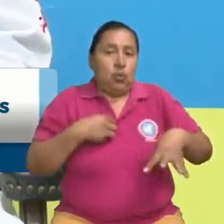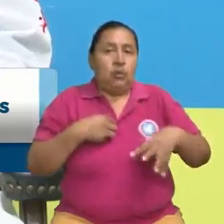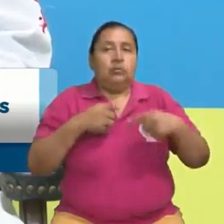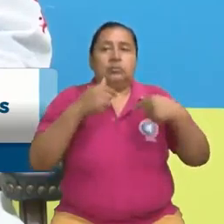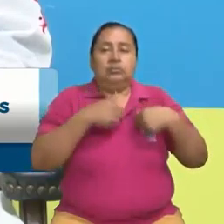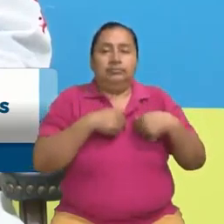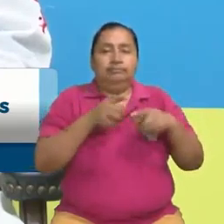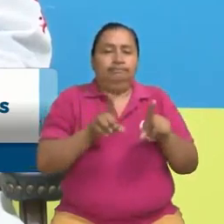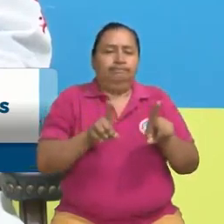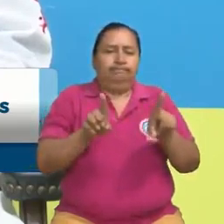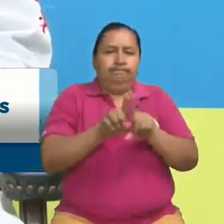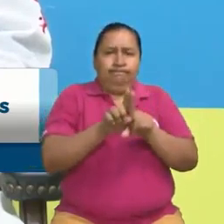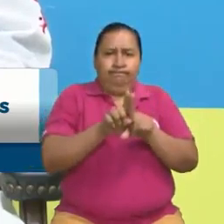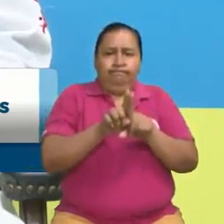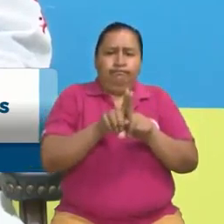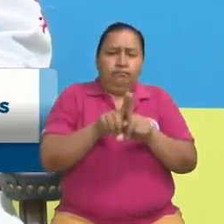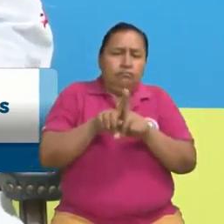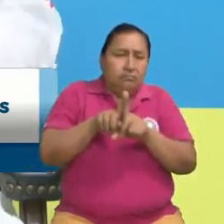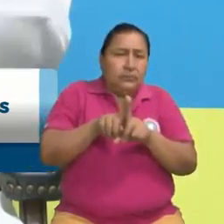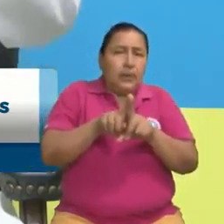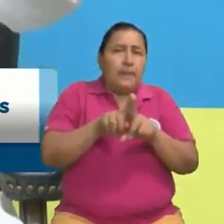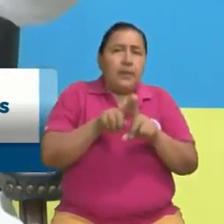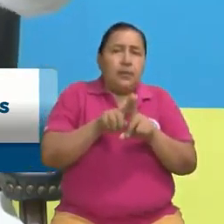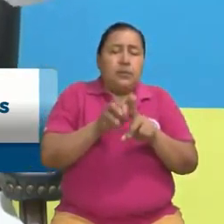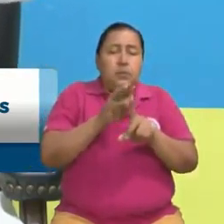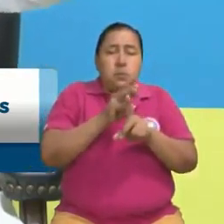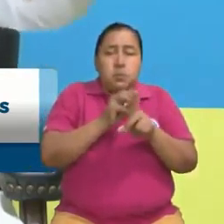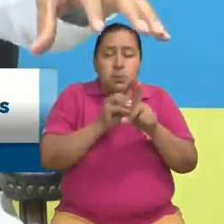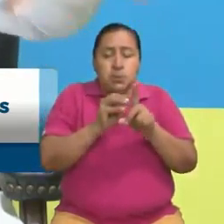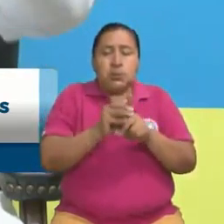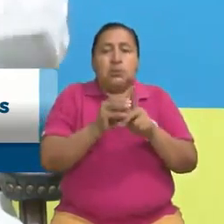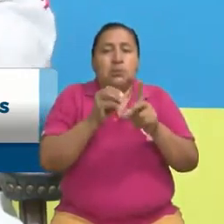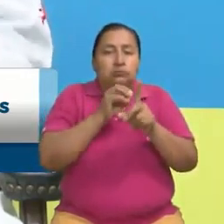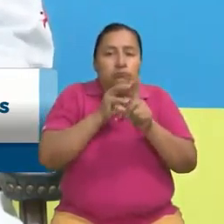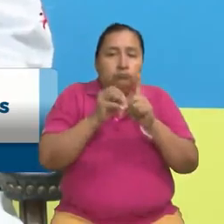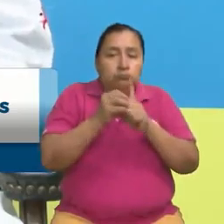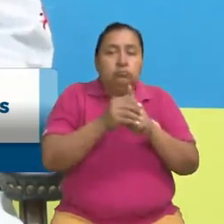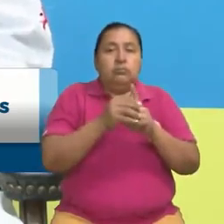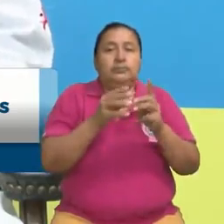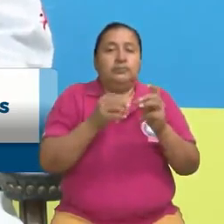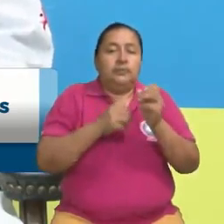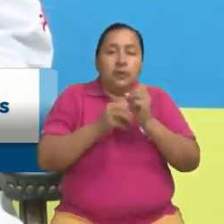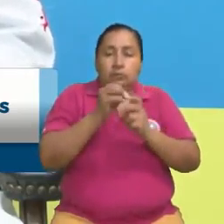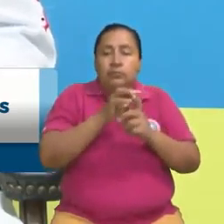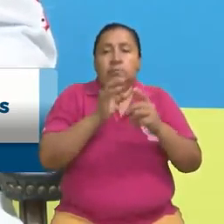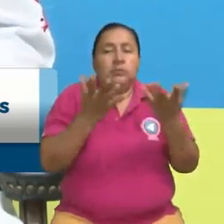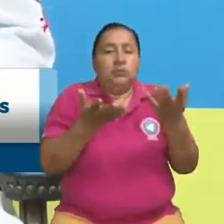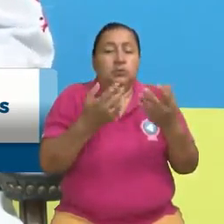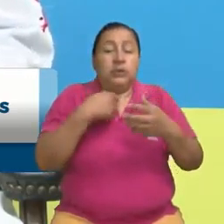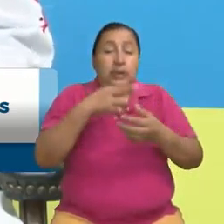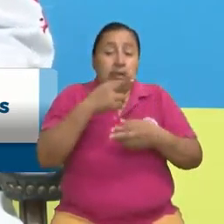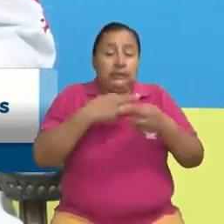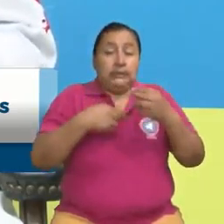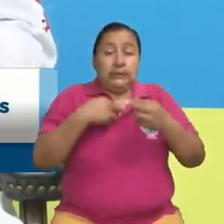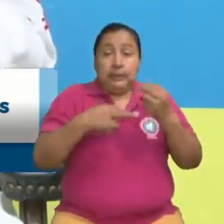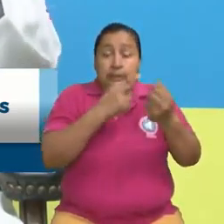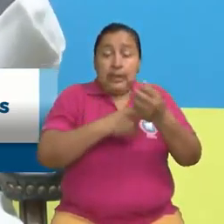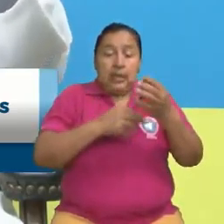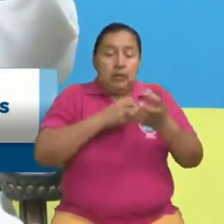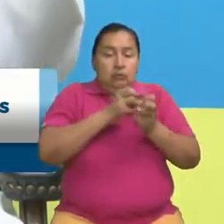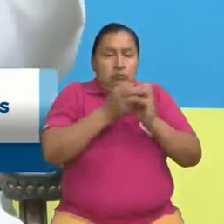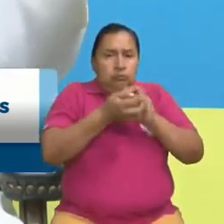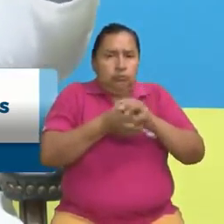unieron de una manera anormal y drenan nuevamente al lado derecho. Entonces la sangre se mezcla con la que viene